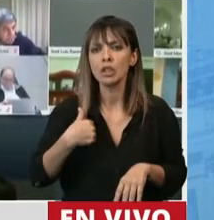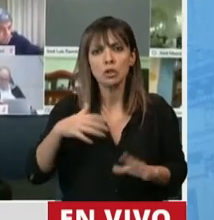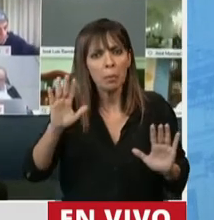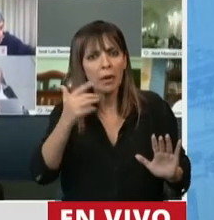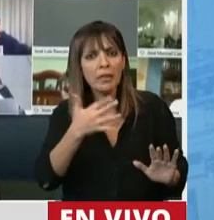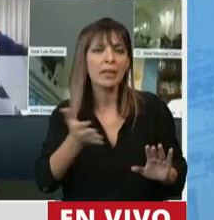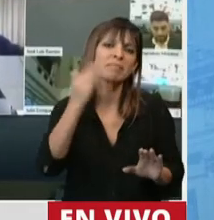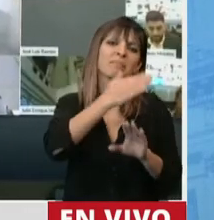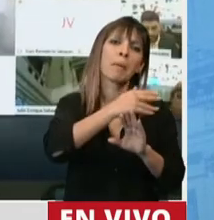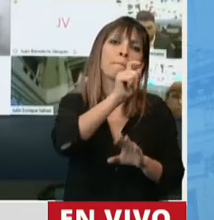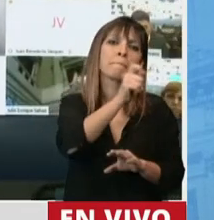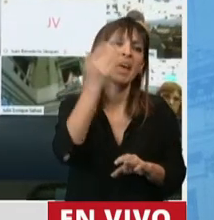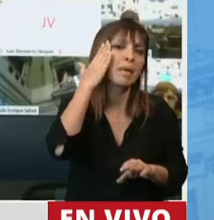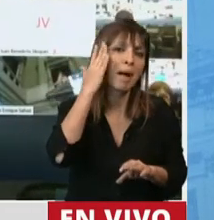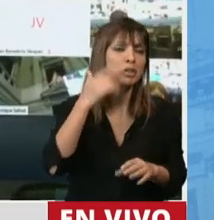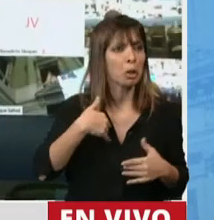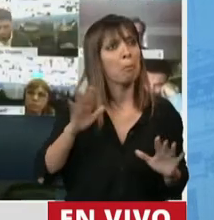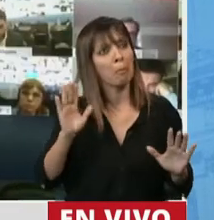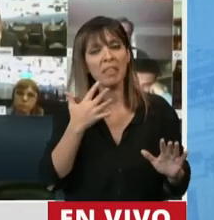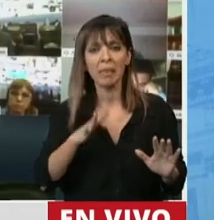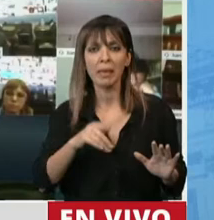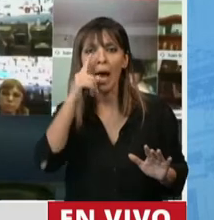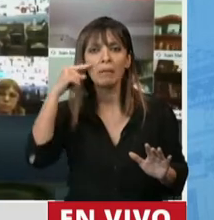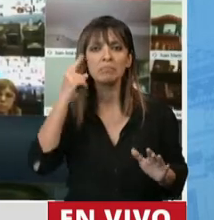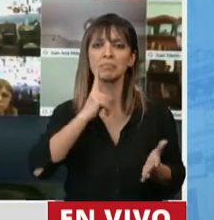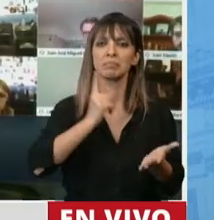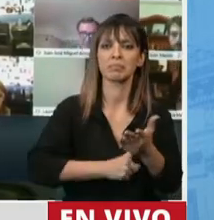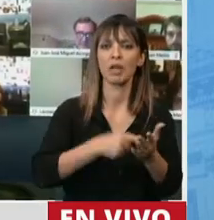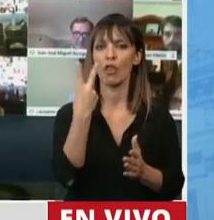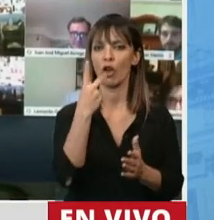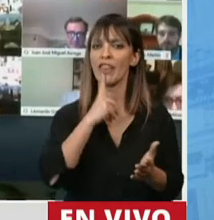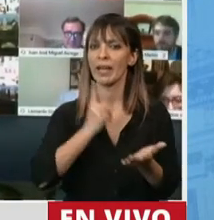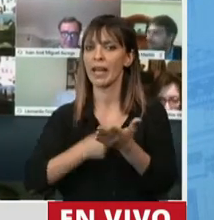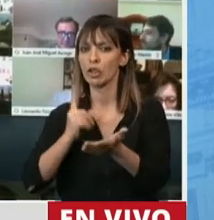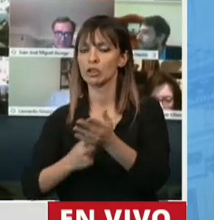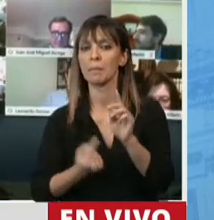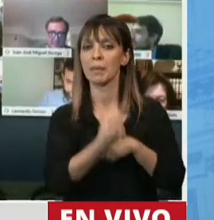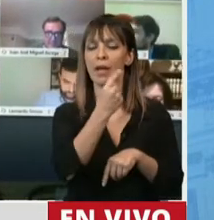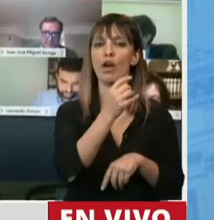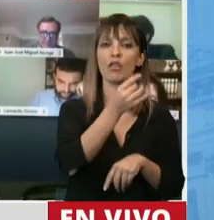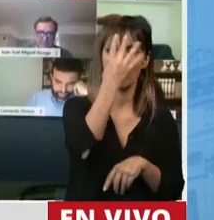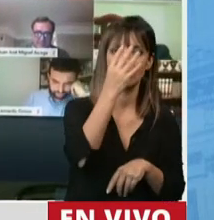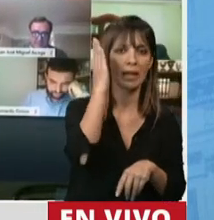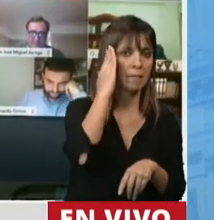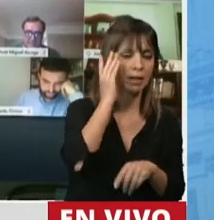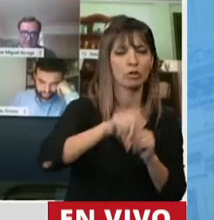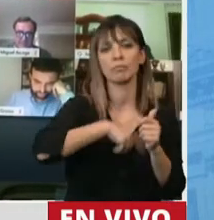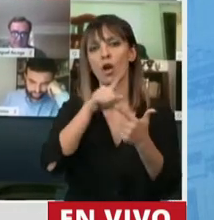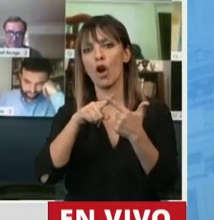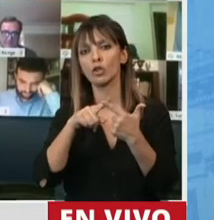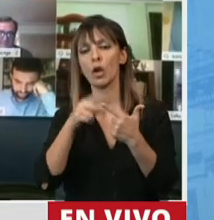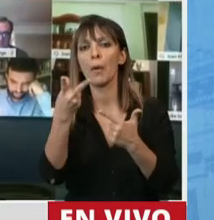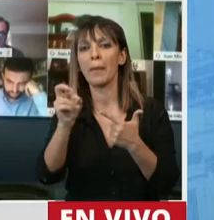allá por el mes de marzo, cuando el presidente dictaba 2 decretos de necesidad y urgencia, el primero el 12 de marzo y posteriormente el 20 de